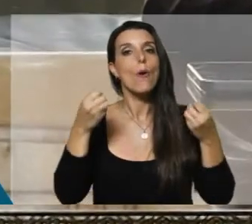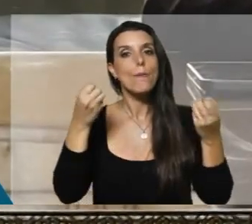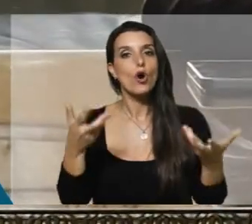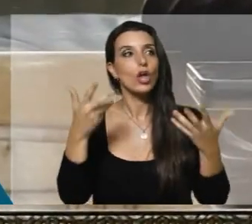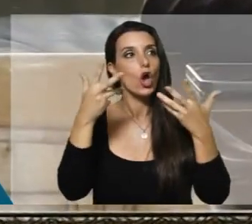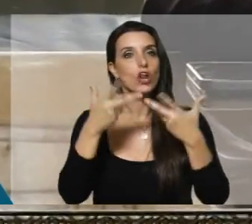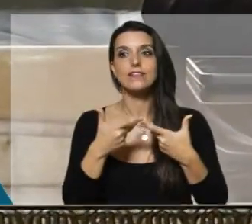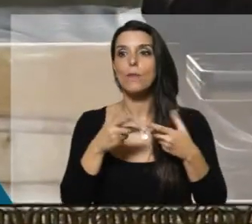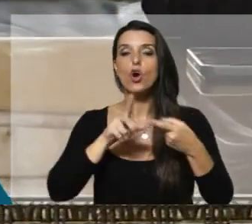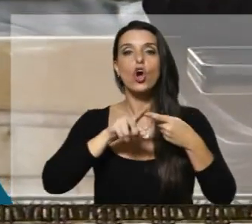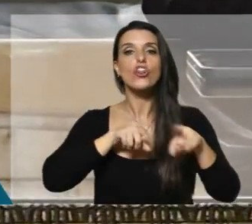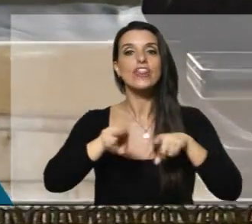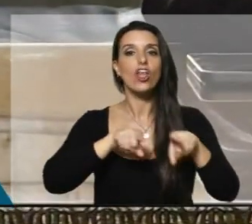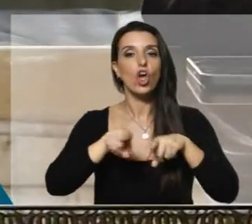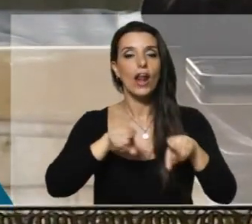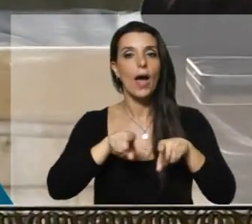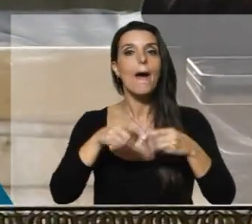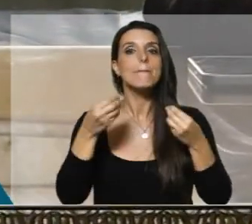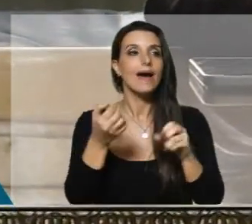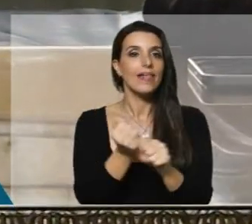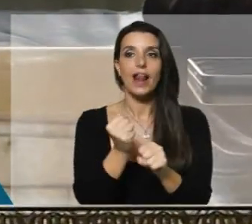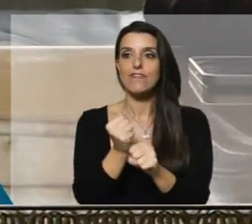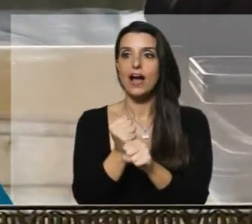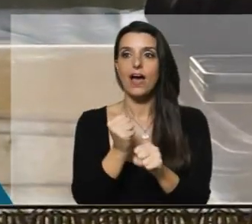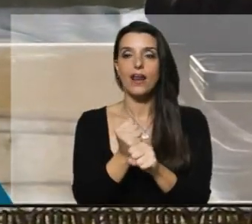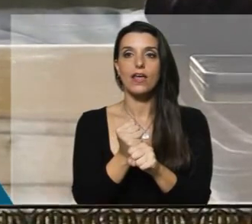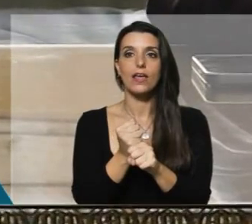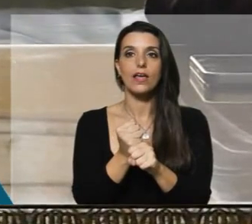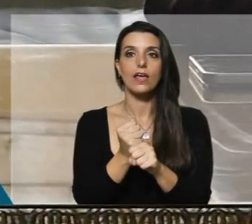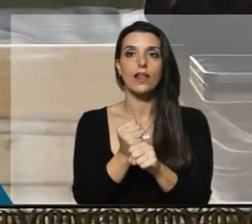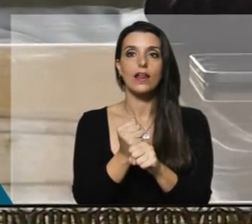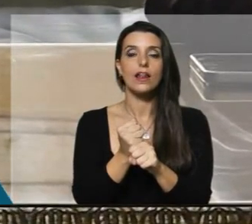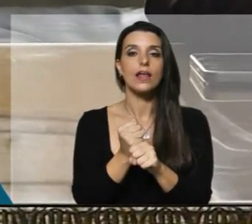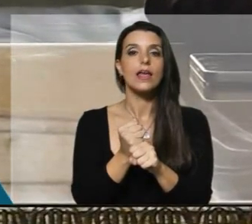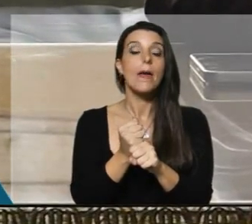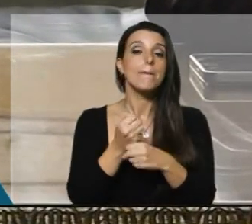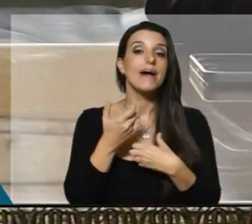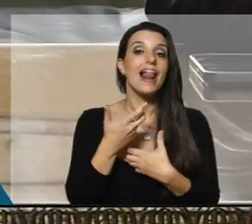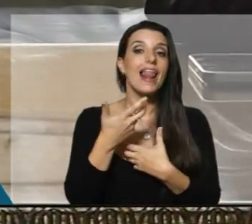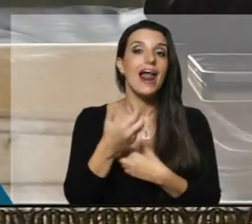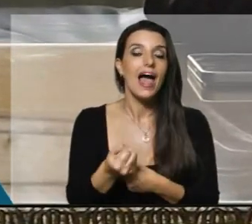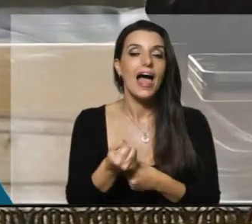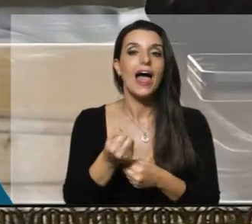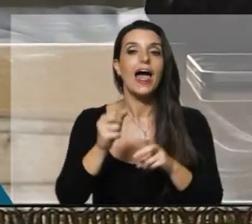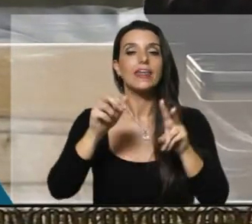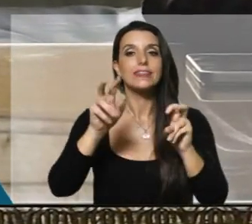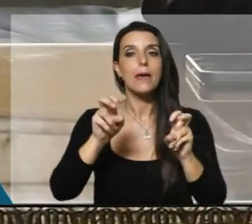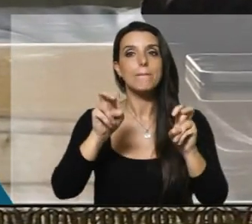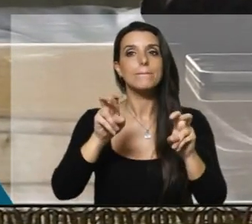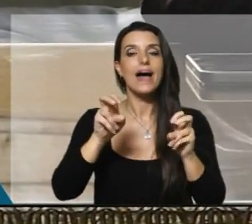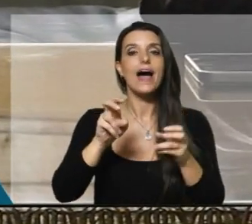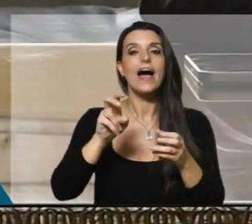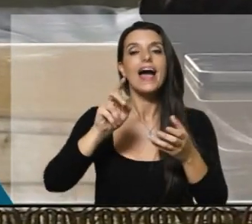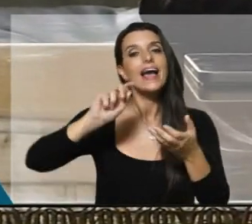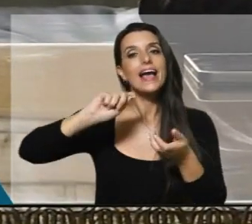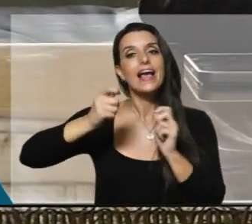constituido una mesa coordinadora para trabajar en pro del plebiscito que propone la